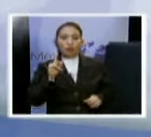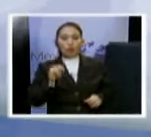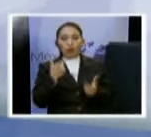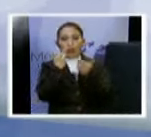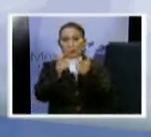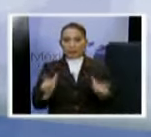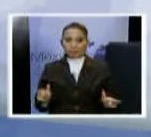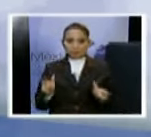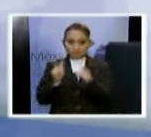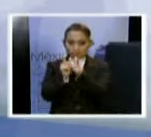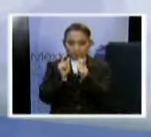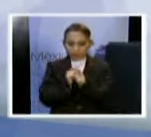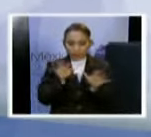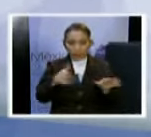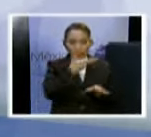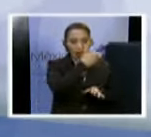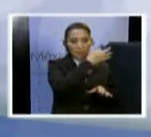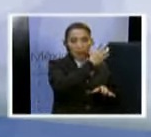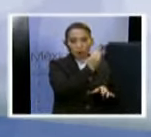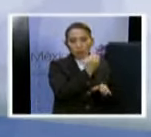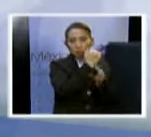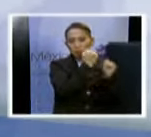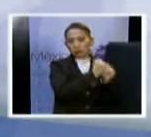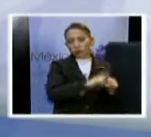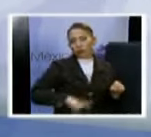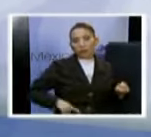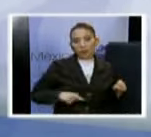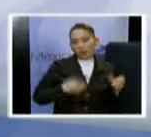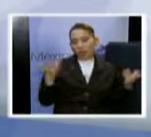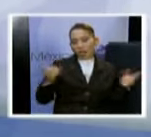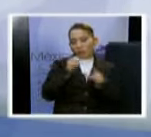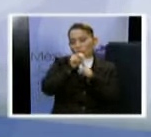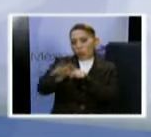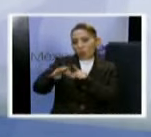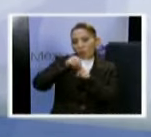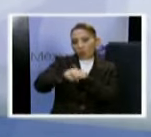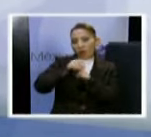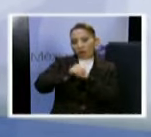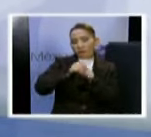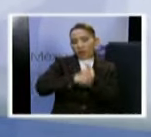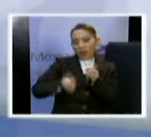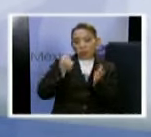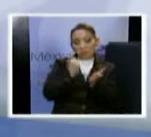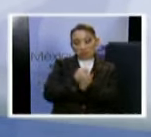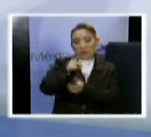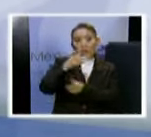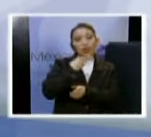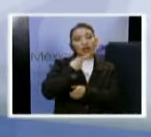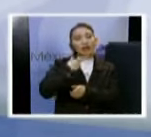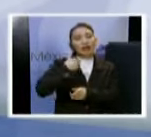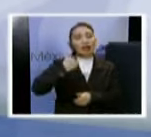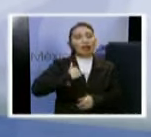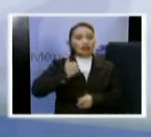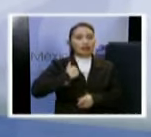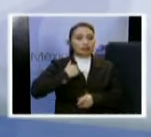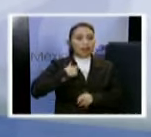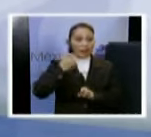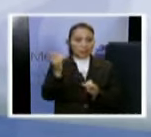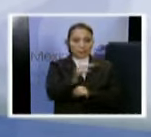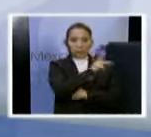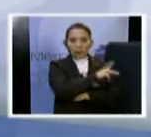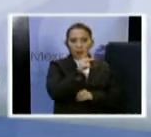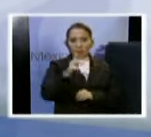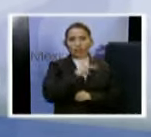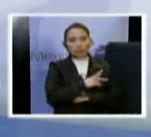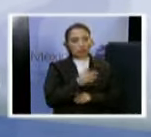liberal. Harper, en 9 años de gobierno, ha ejercido una influencia y dejado una huella firme en la política canadiense, similar a la